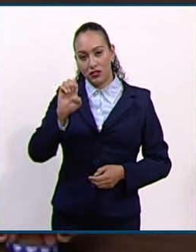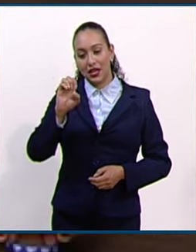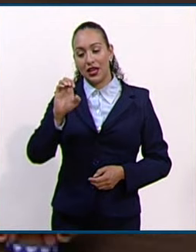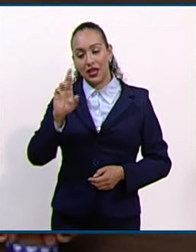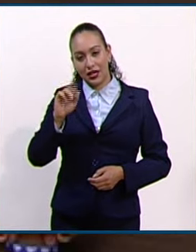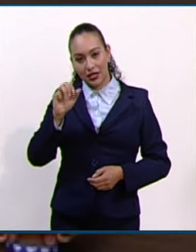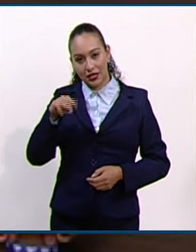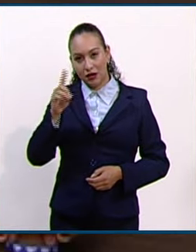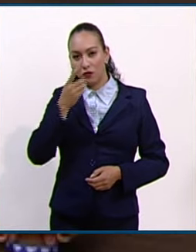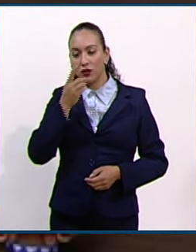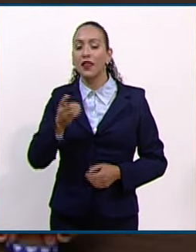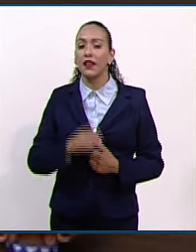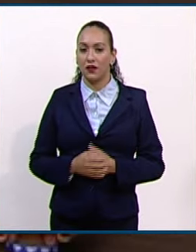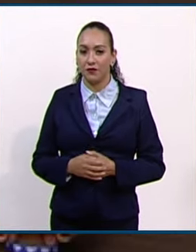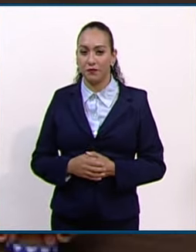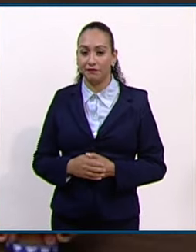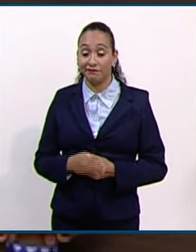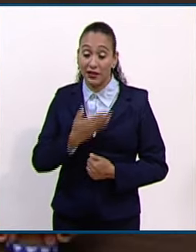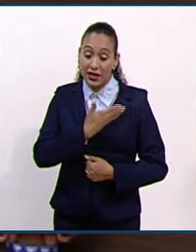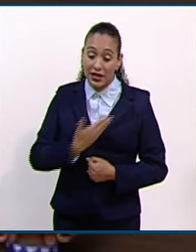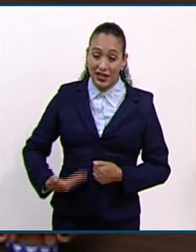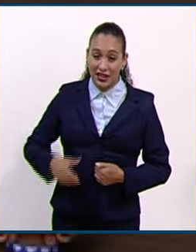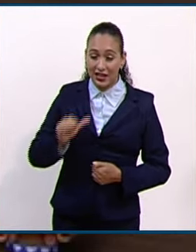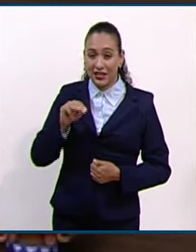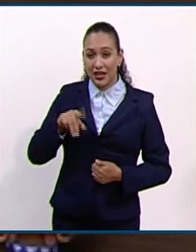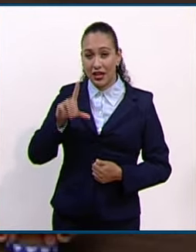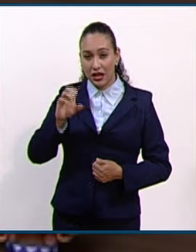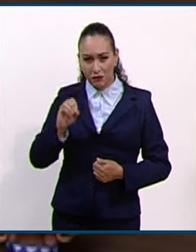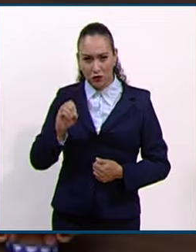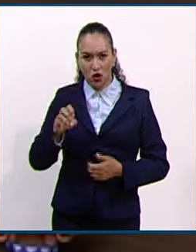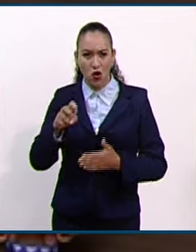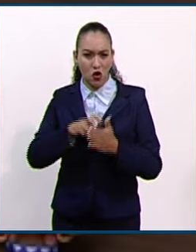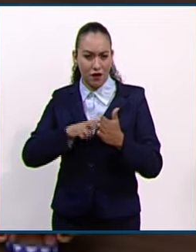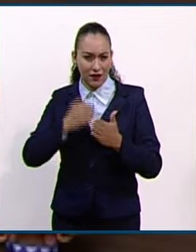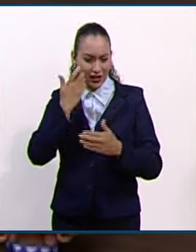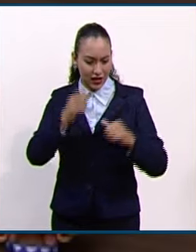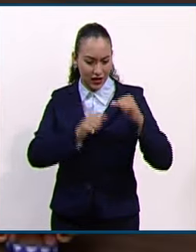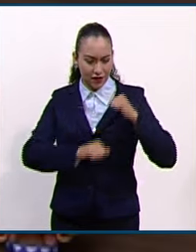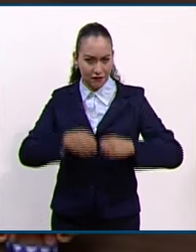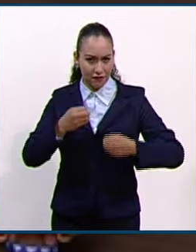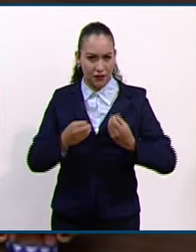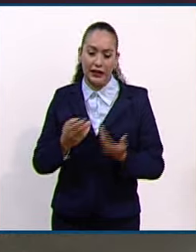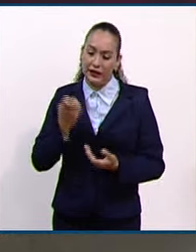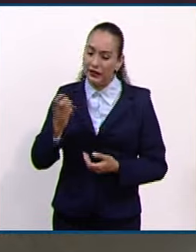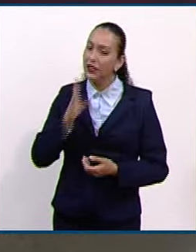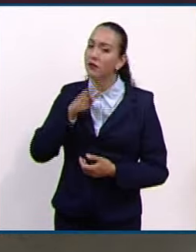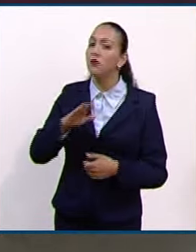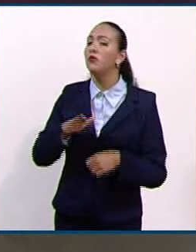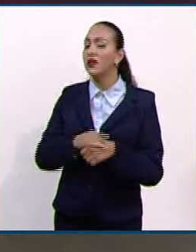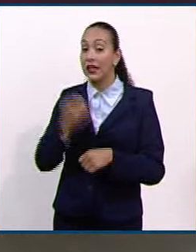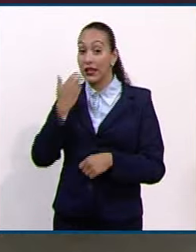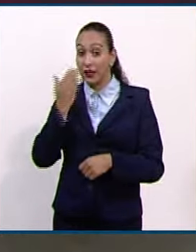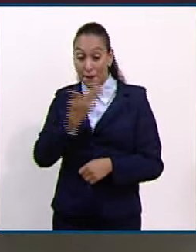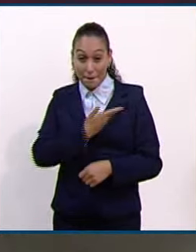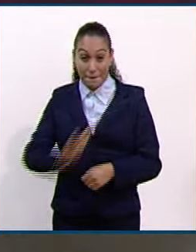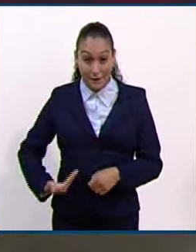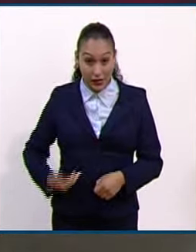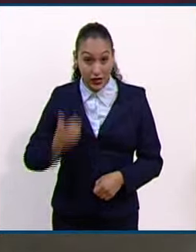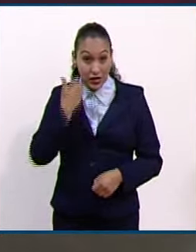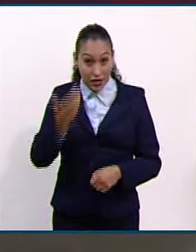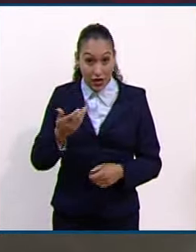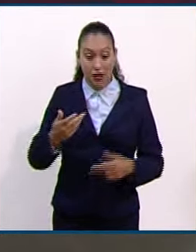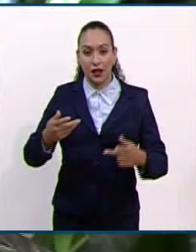del presidente de la República de reformar al Poder Judicial, lo que implica elegir mediante el voto popular a las y los ministros,